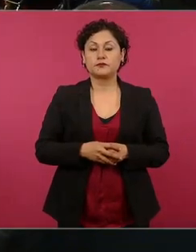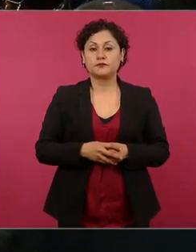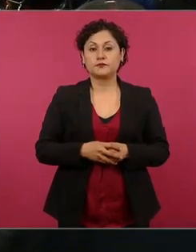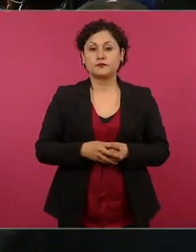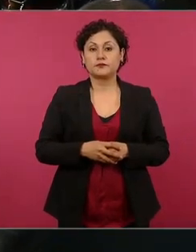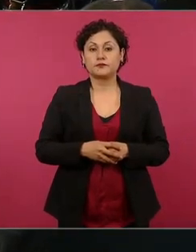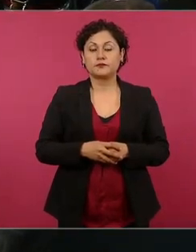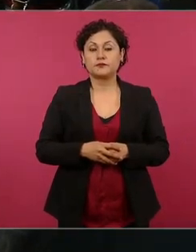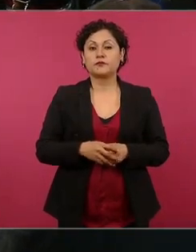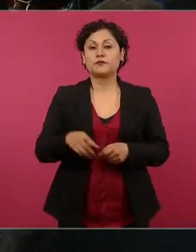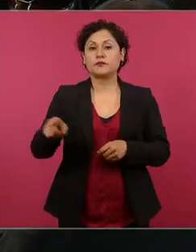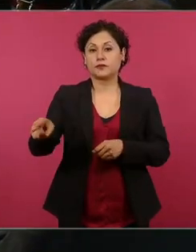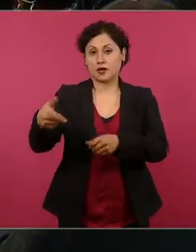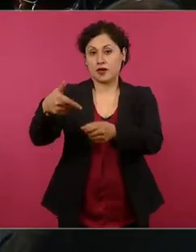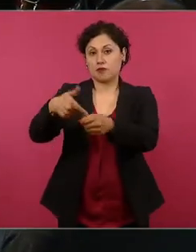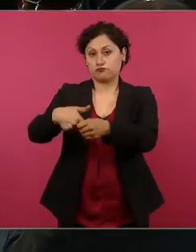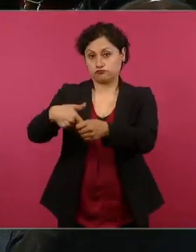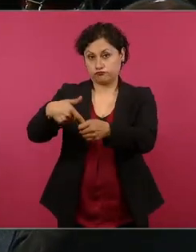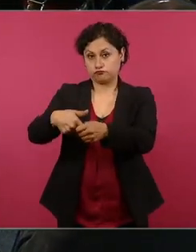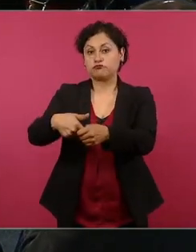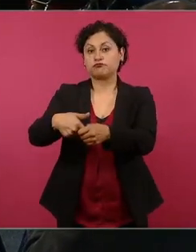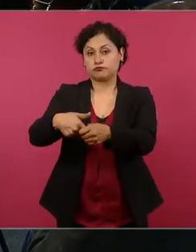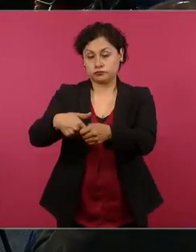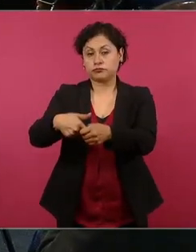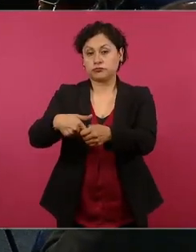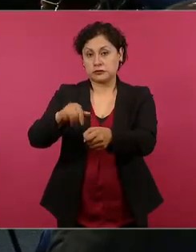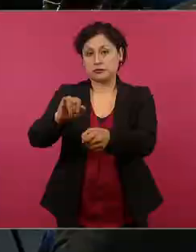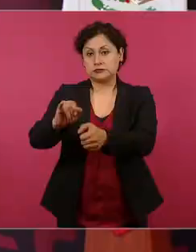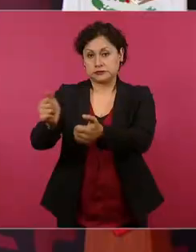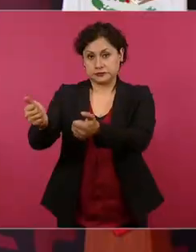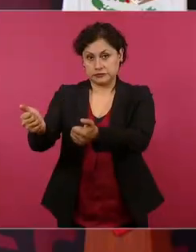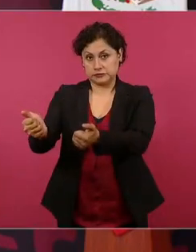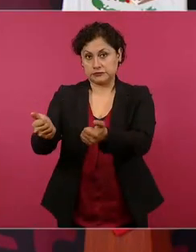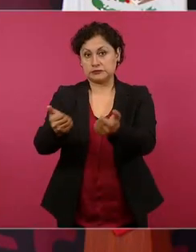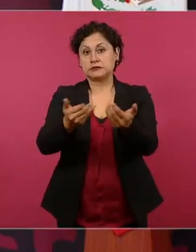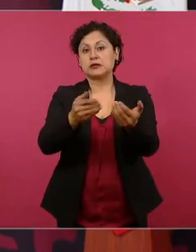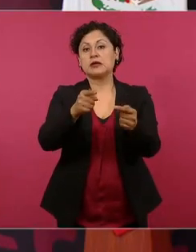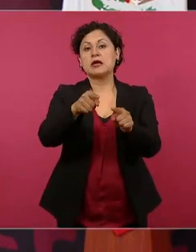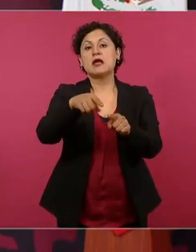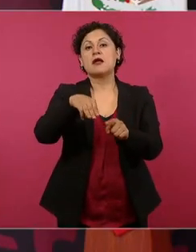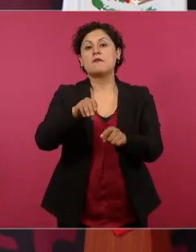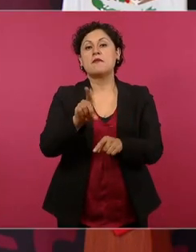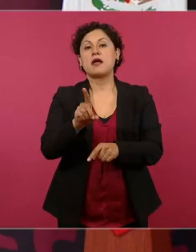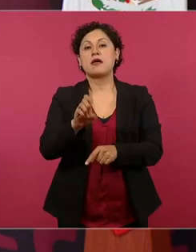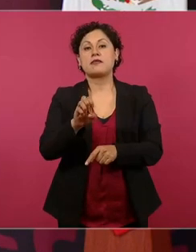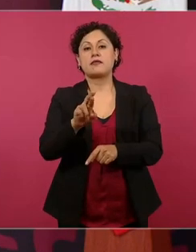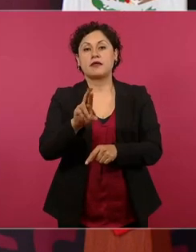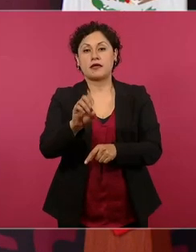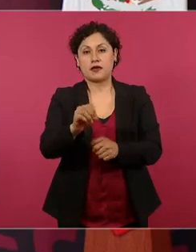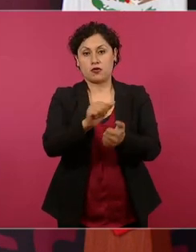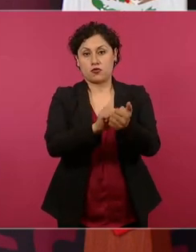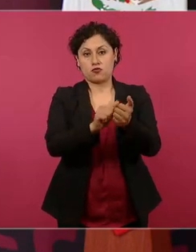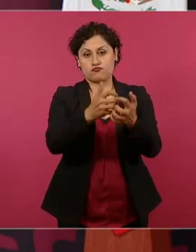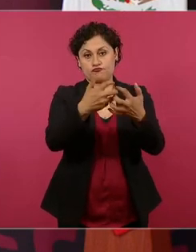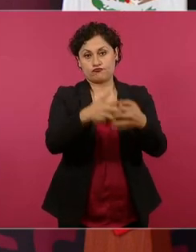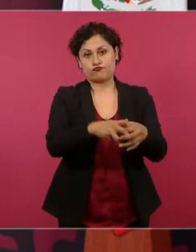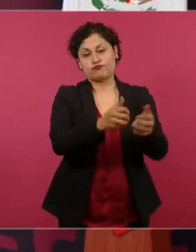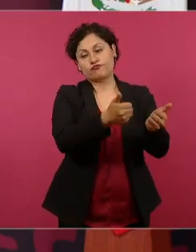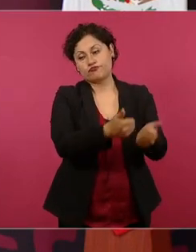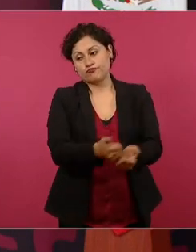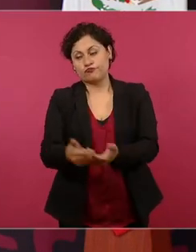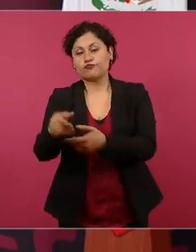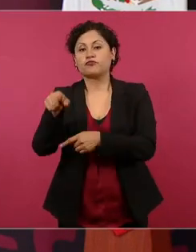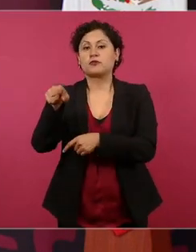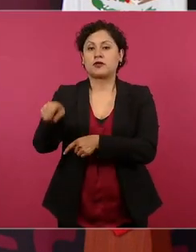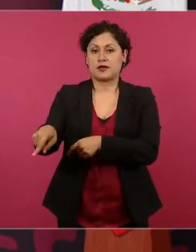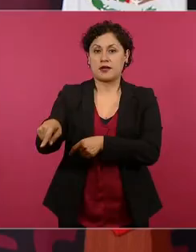se está trasladando de la refinería de Madero a Dos Bocas, es